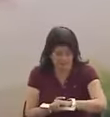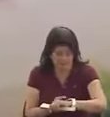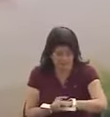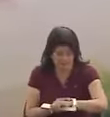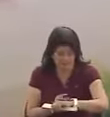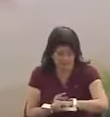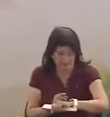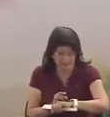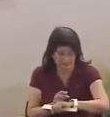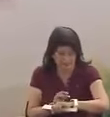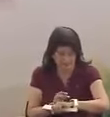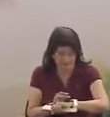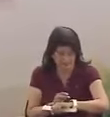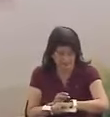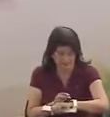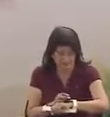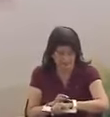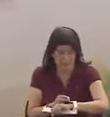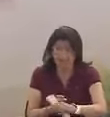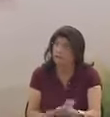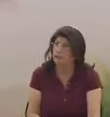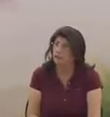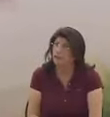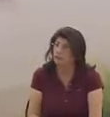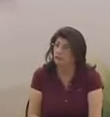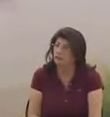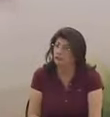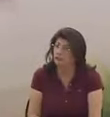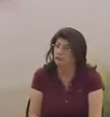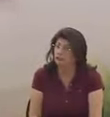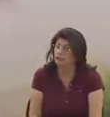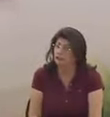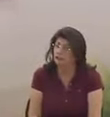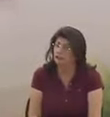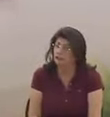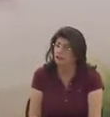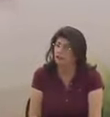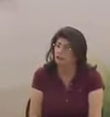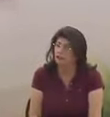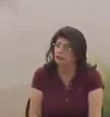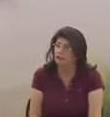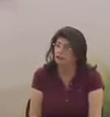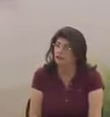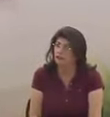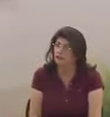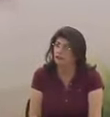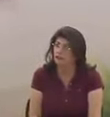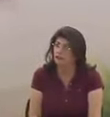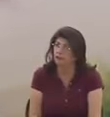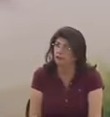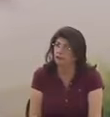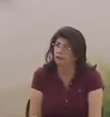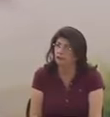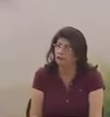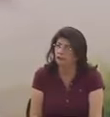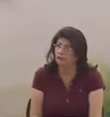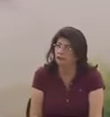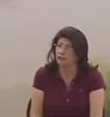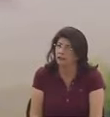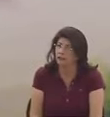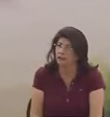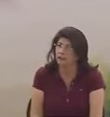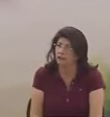Bueno, el pueblo ya decidió que siga adelante esta transformación.